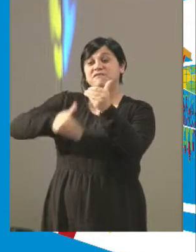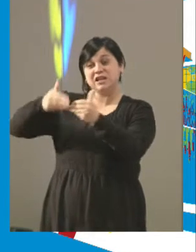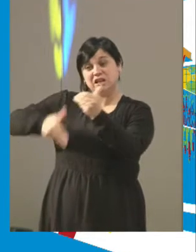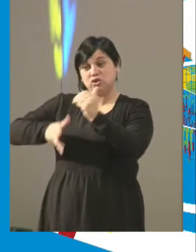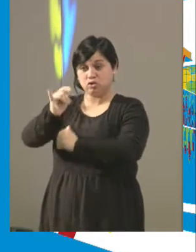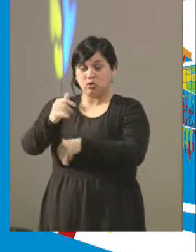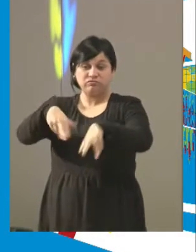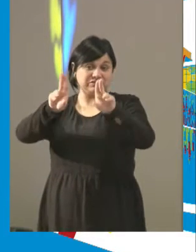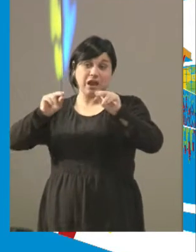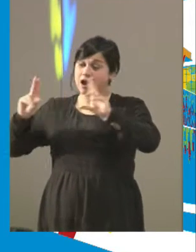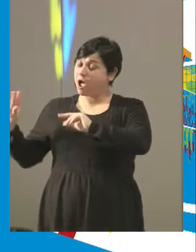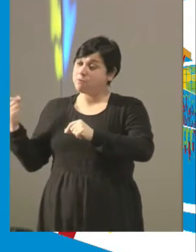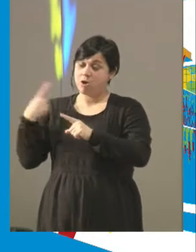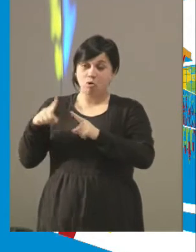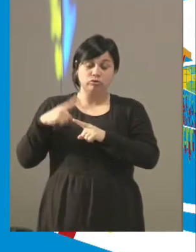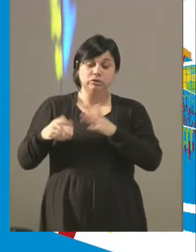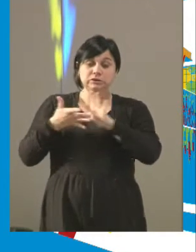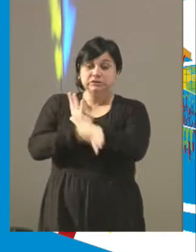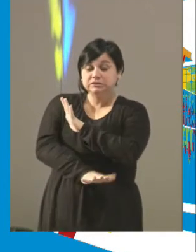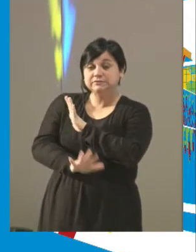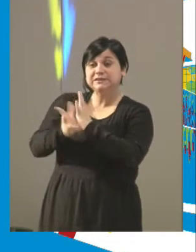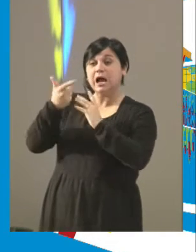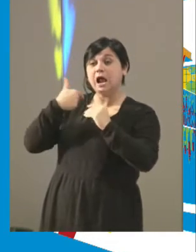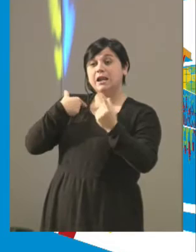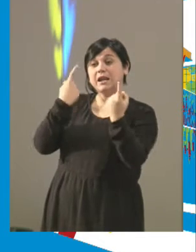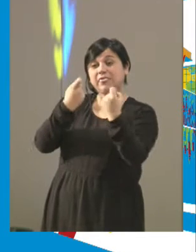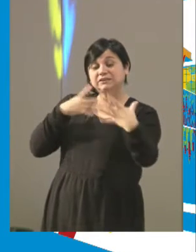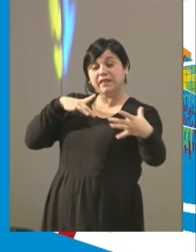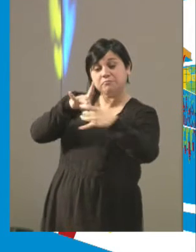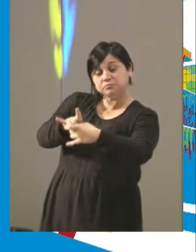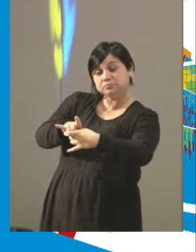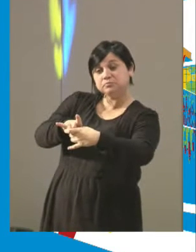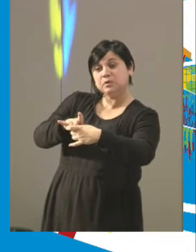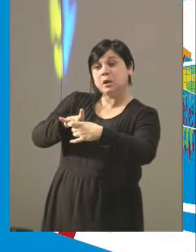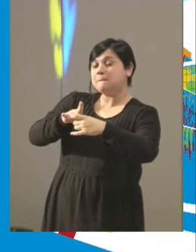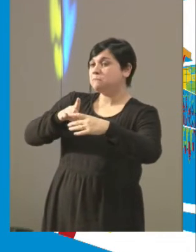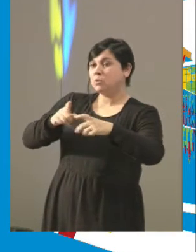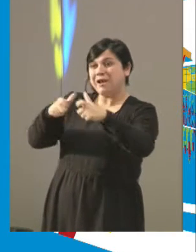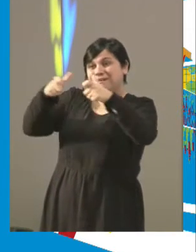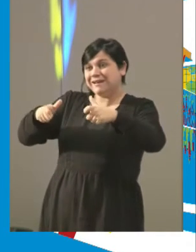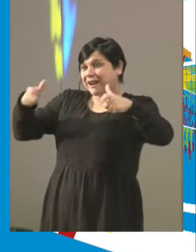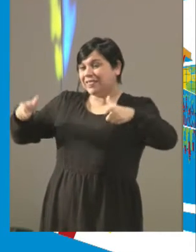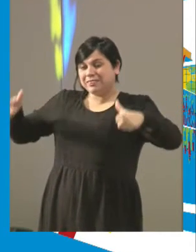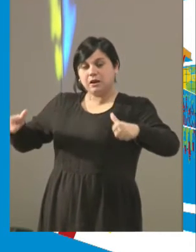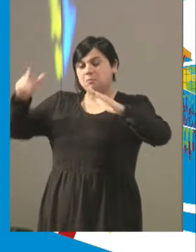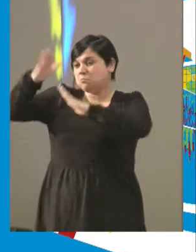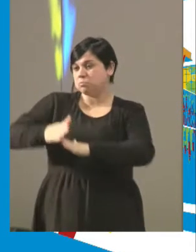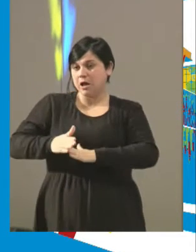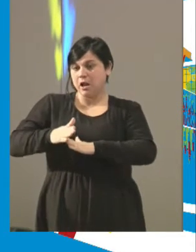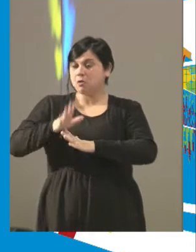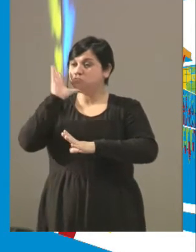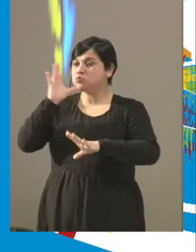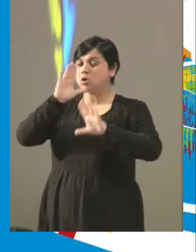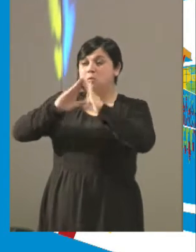Y entonces esto está relacionado con la necesidad de parar de crecer exponencialmente, porque no es posible en un